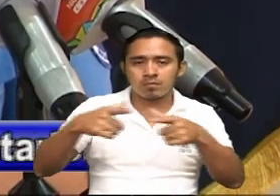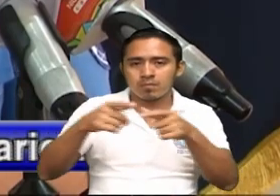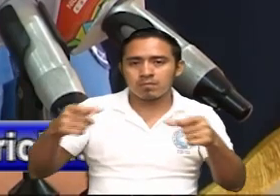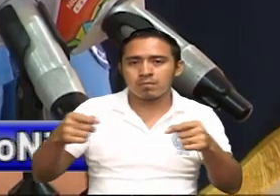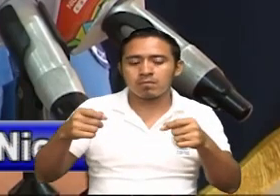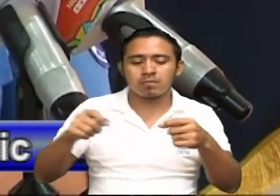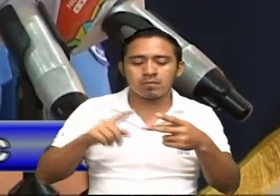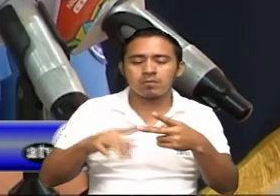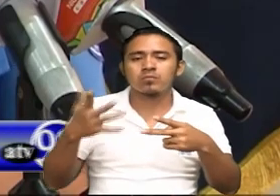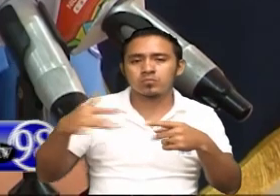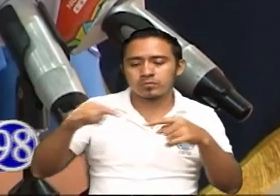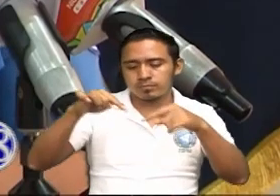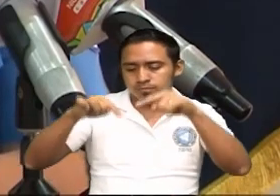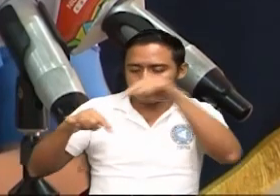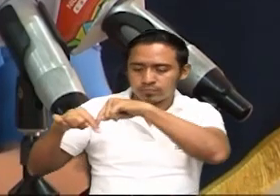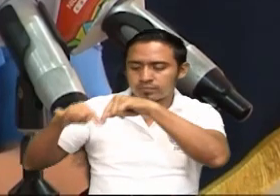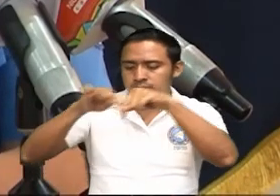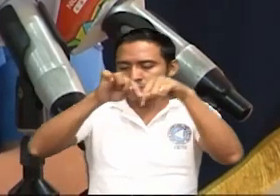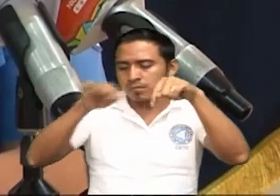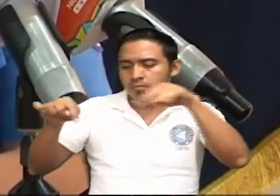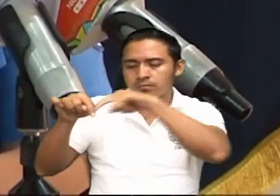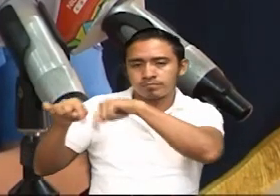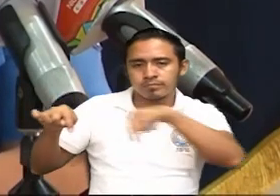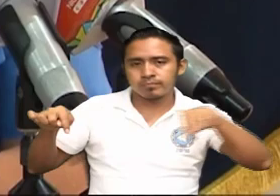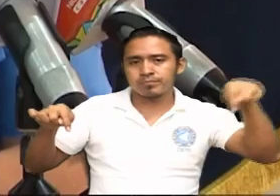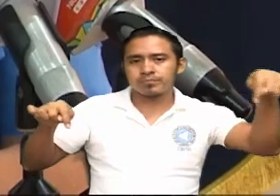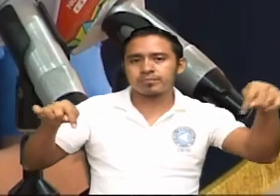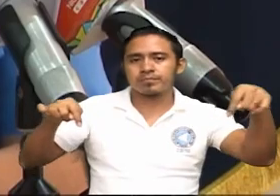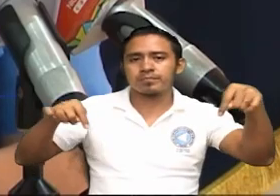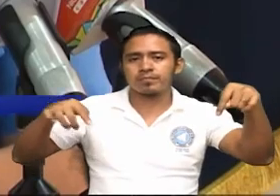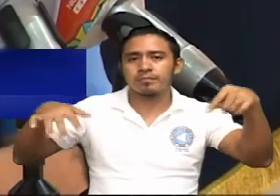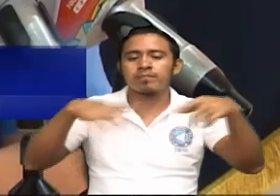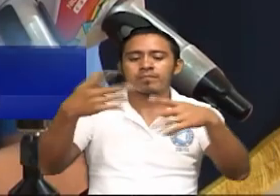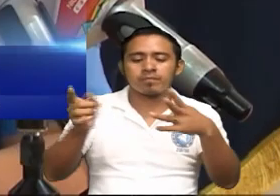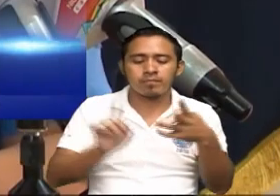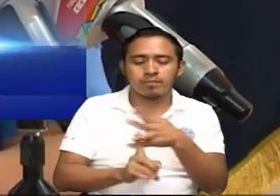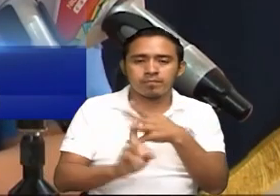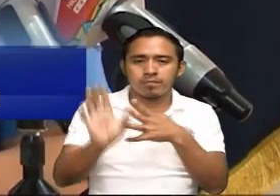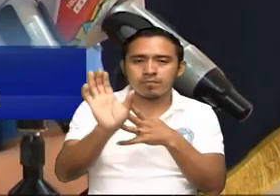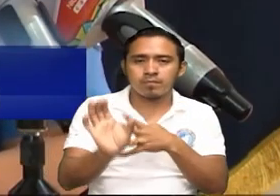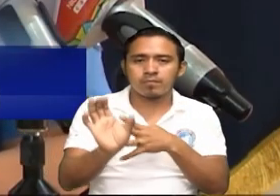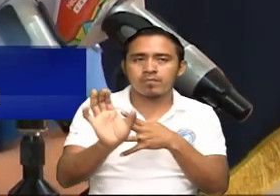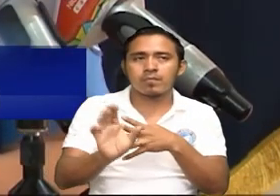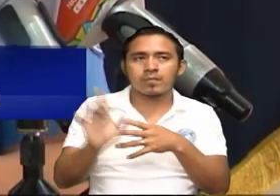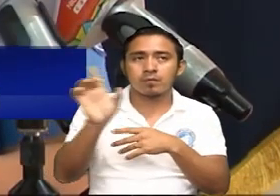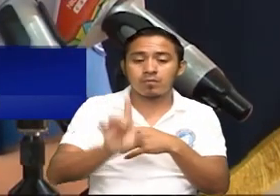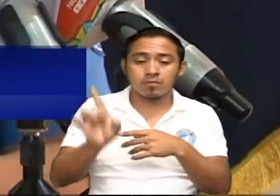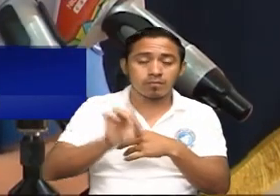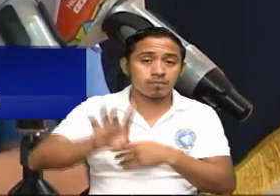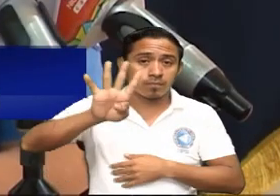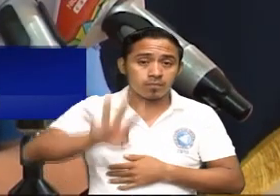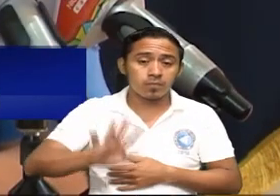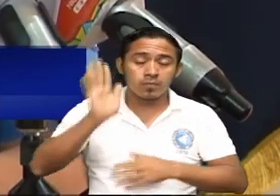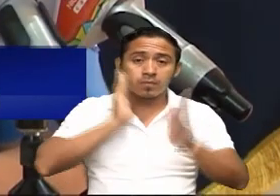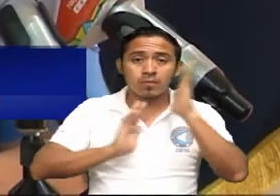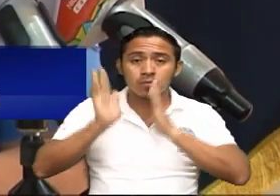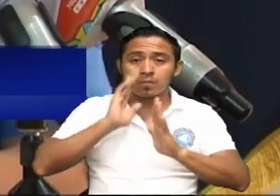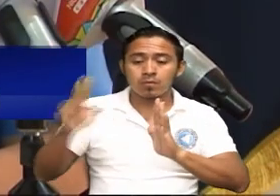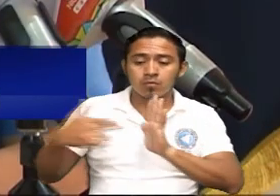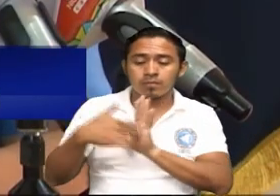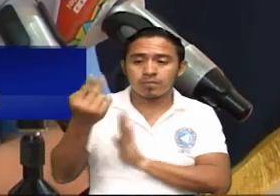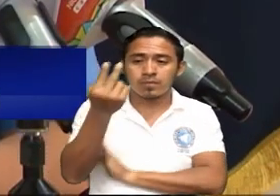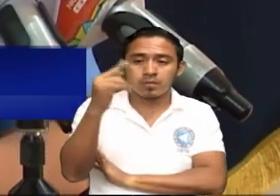Managua y su retorno. C. El día domingo 4 de agosto